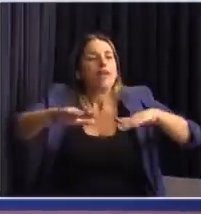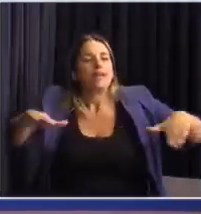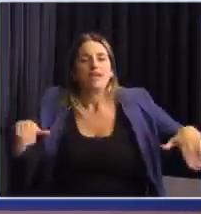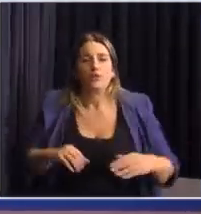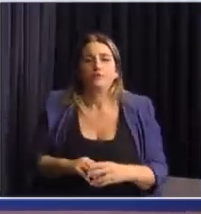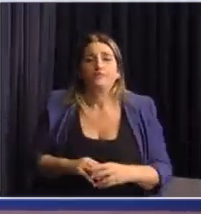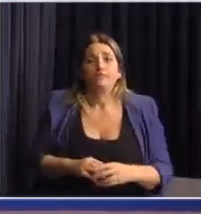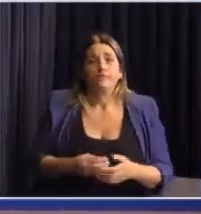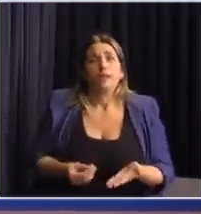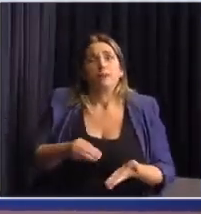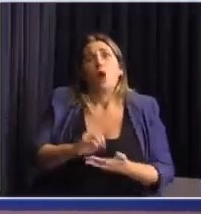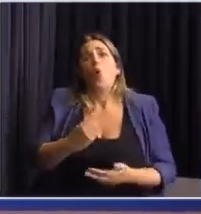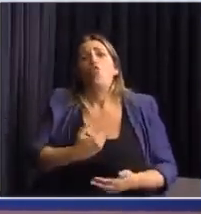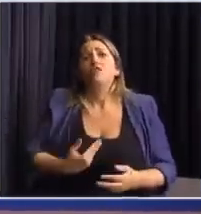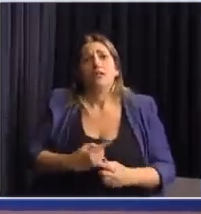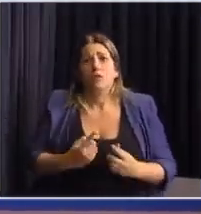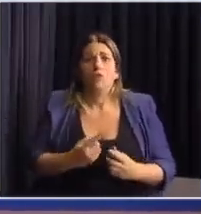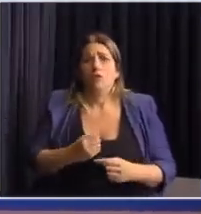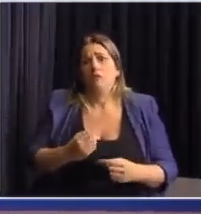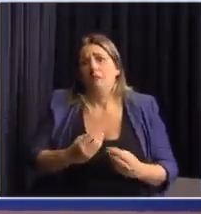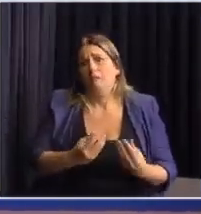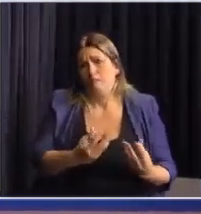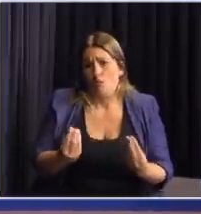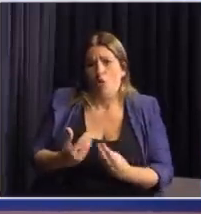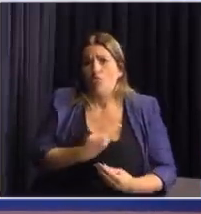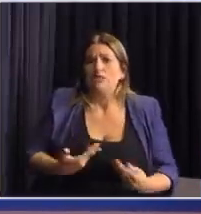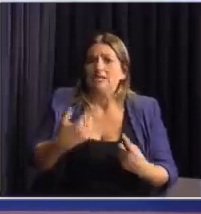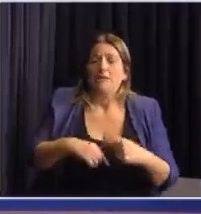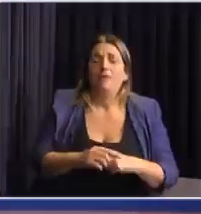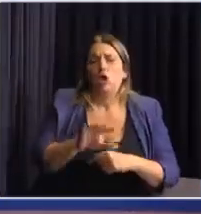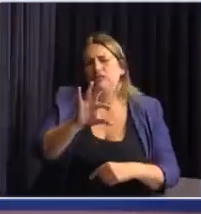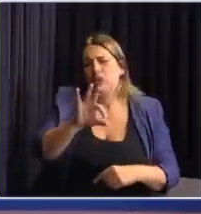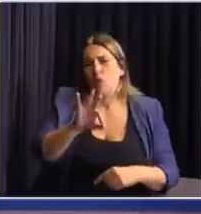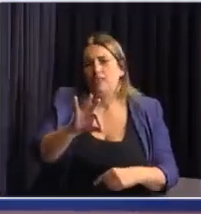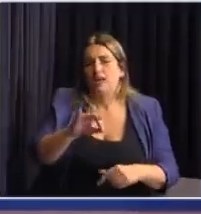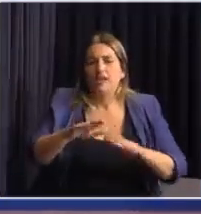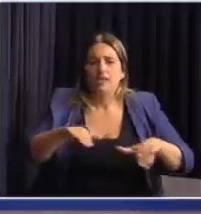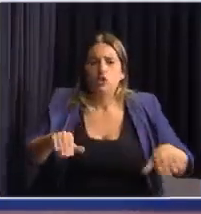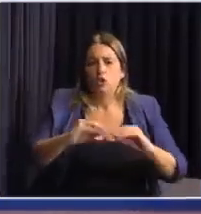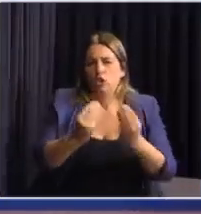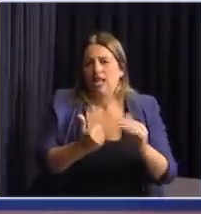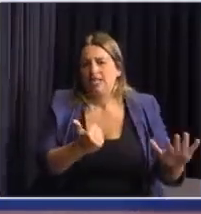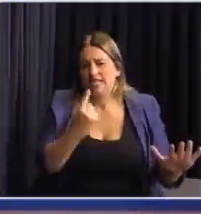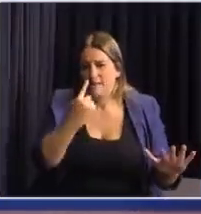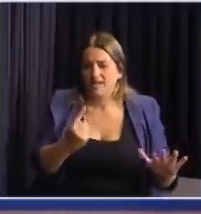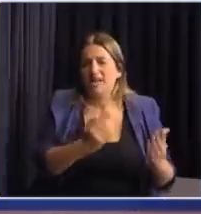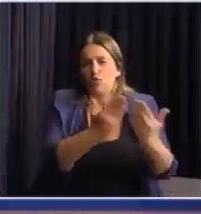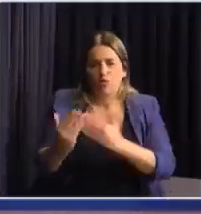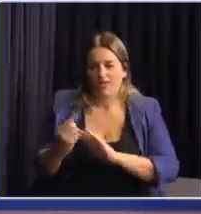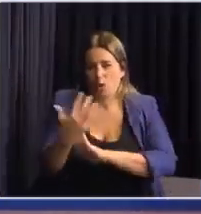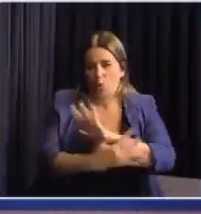son unidocentes, pero no son las más grandes. Ahí de nuevo hay más o menos unos 6.000 alumnos en todo el país.